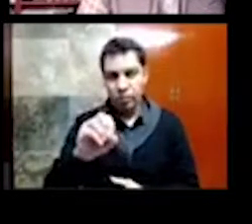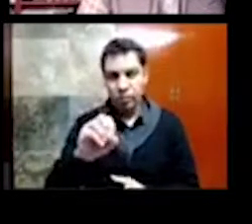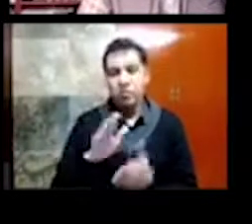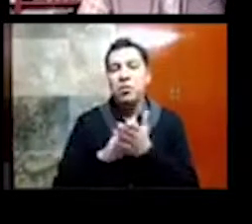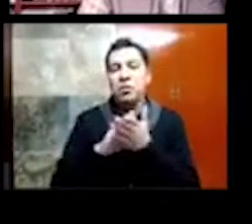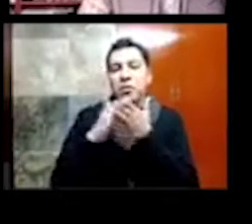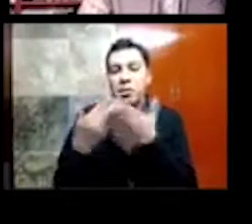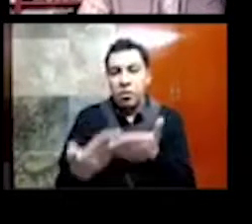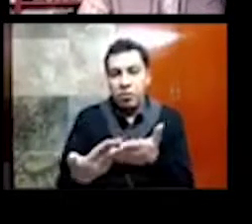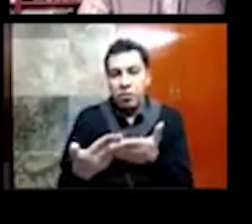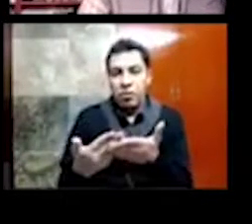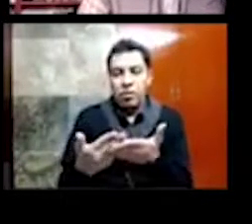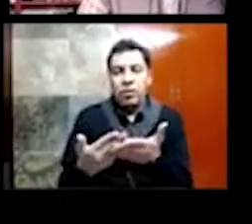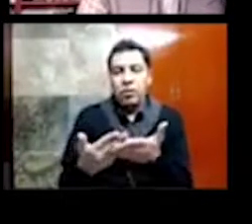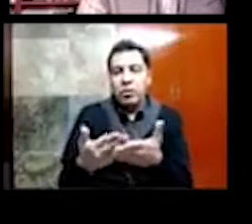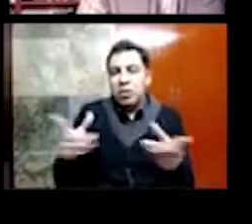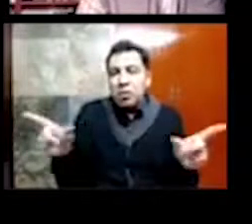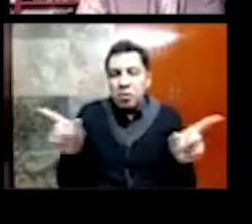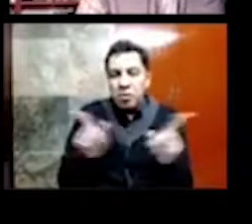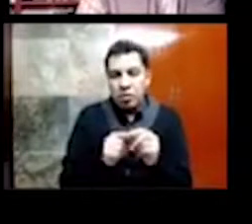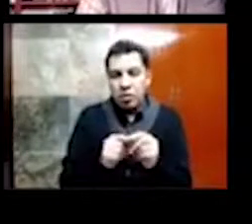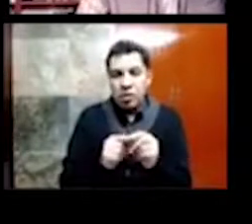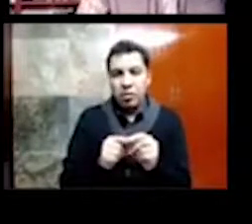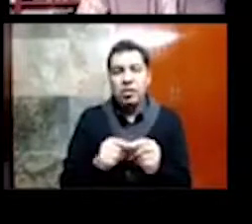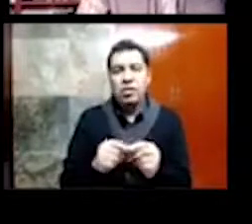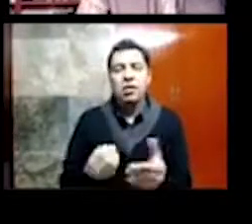Síntesis de la Historia de México, publicada por el INAH.